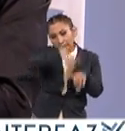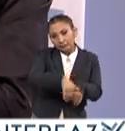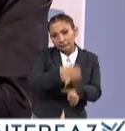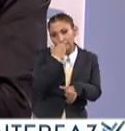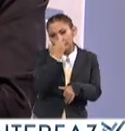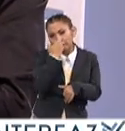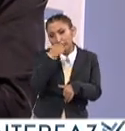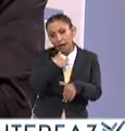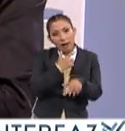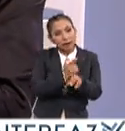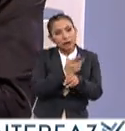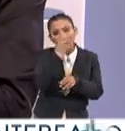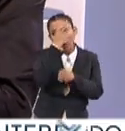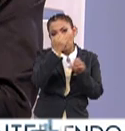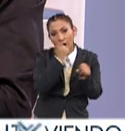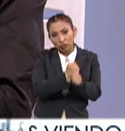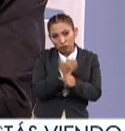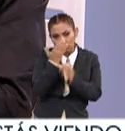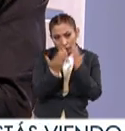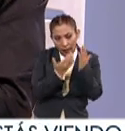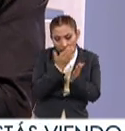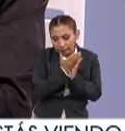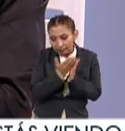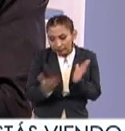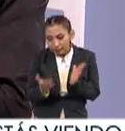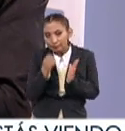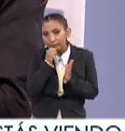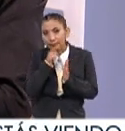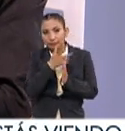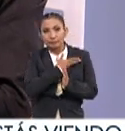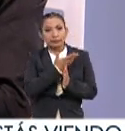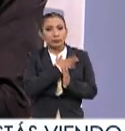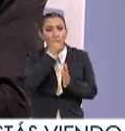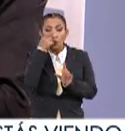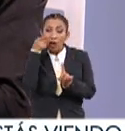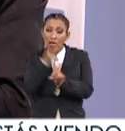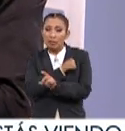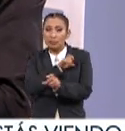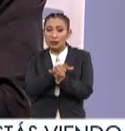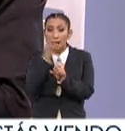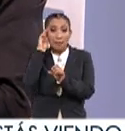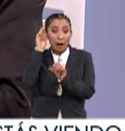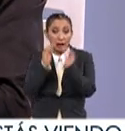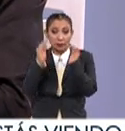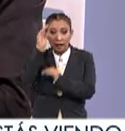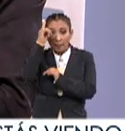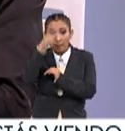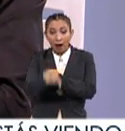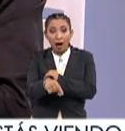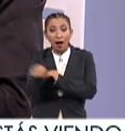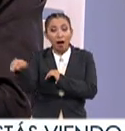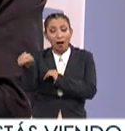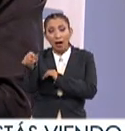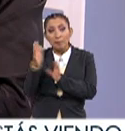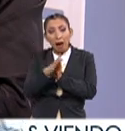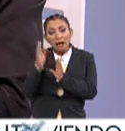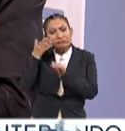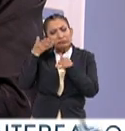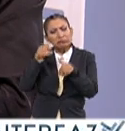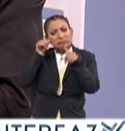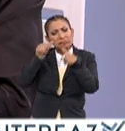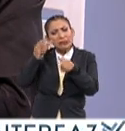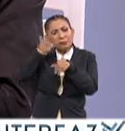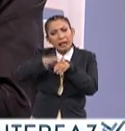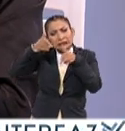con nosotros. La carrera es de 4 años. Y también tenemos una especialidad y maestría para poder